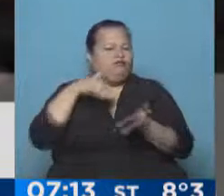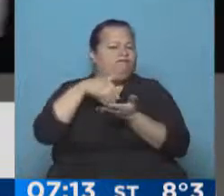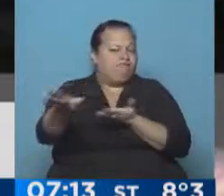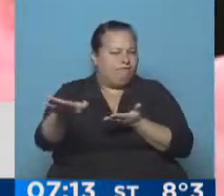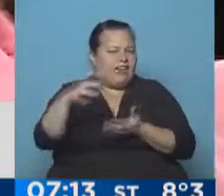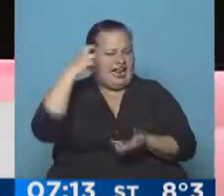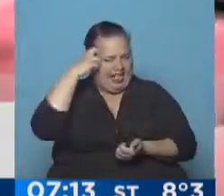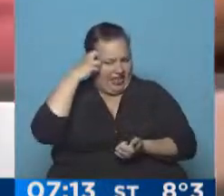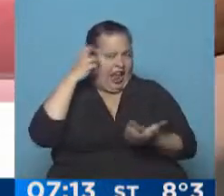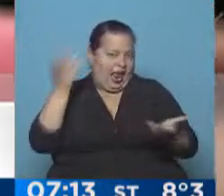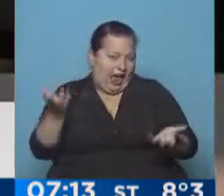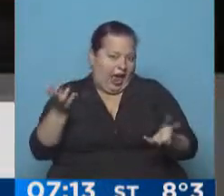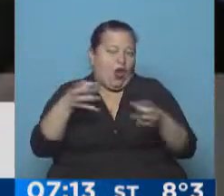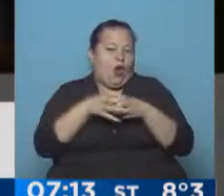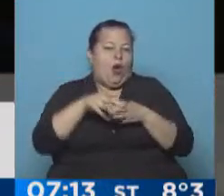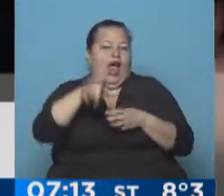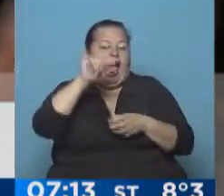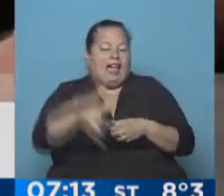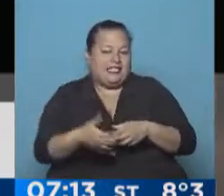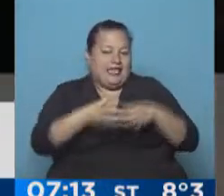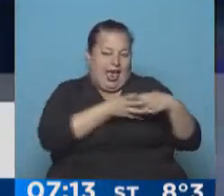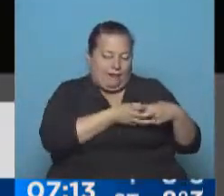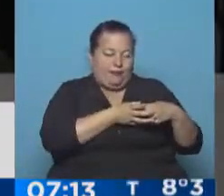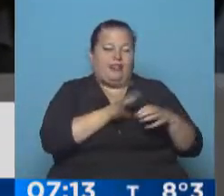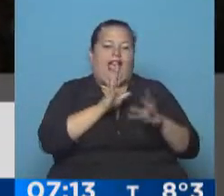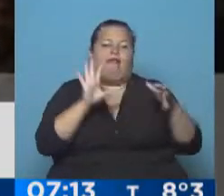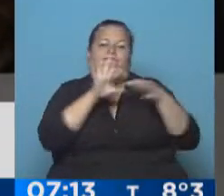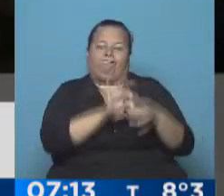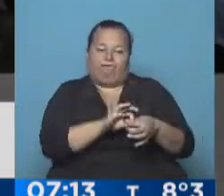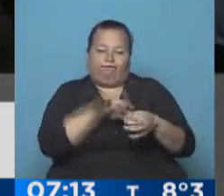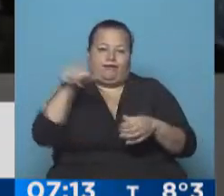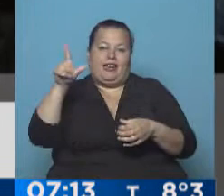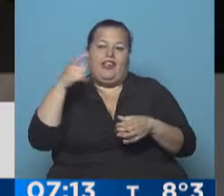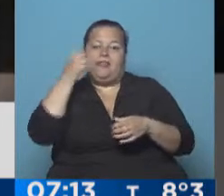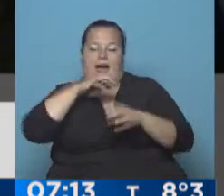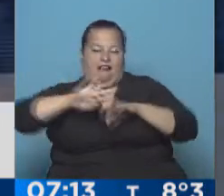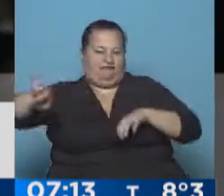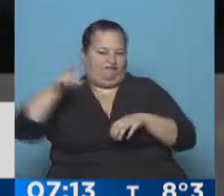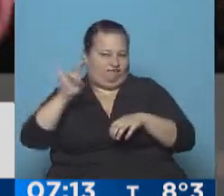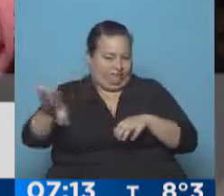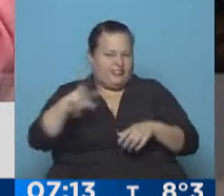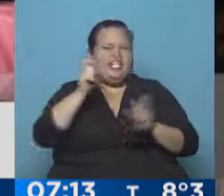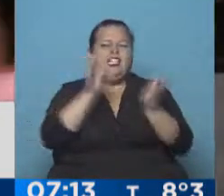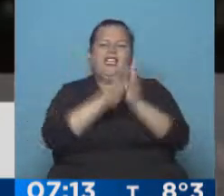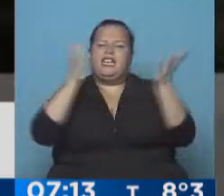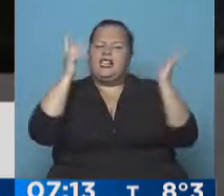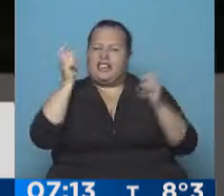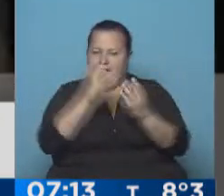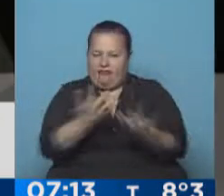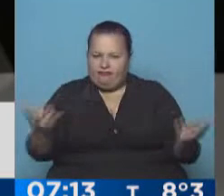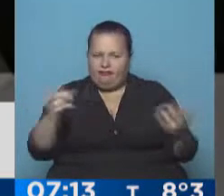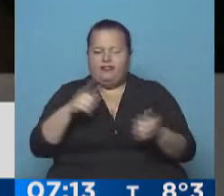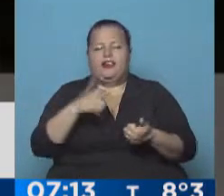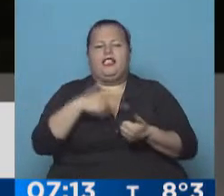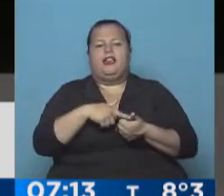al radicalismo, claro, la parte que aceptó ir a una alianza con el gabinete del PRO. A ver, ¿quiénes estaban ahí aplaudiéndola en primera fila?